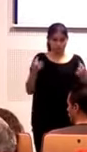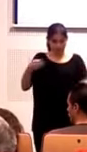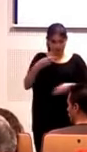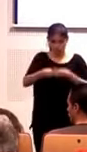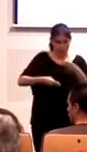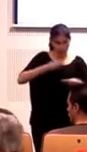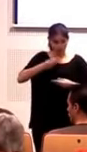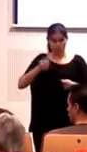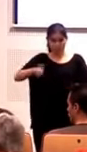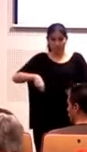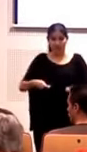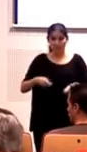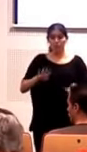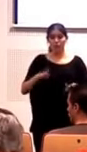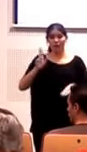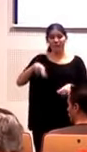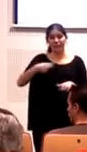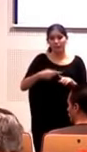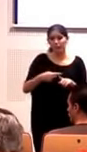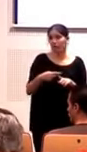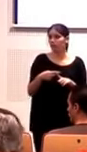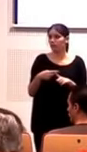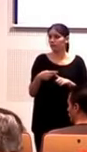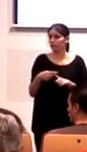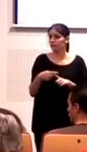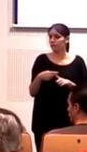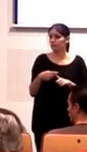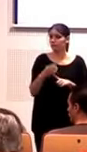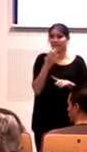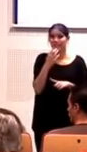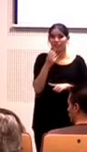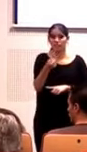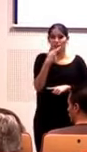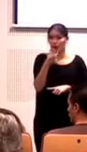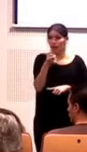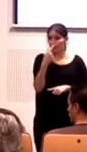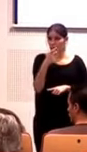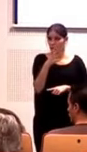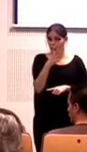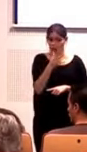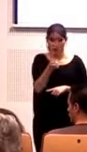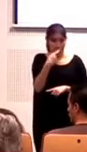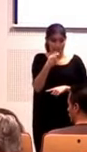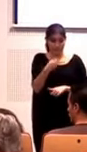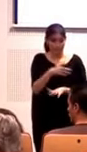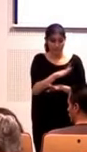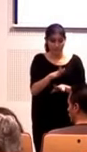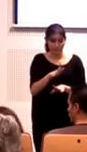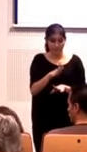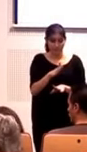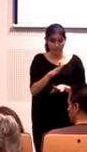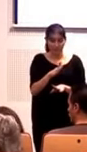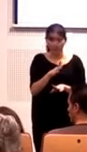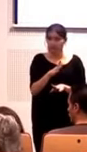utilice preservativo, pero está el hecho de que tomando la medicación actualmente y estando sin carga viral,